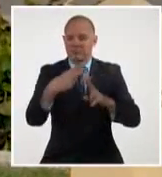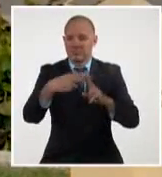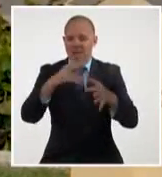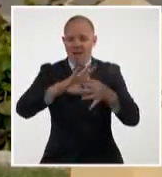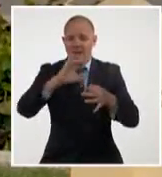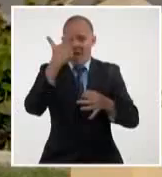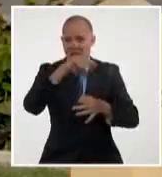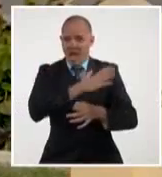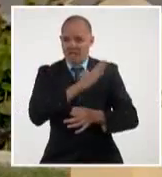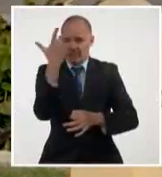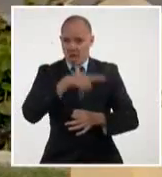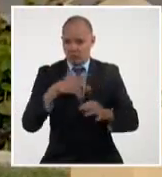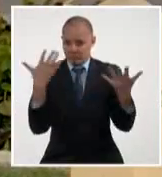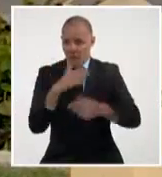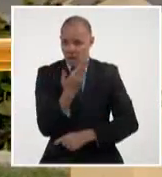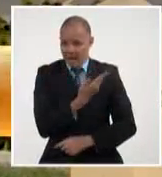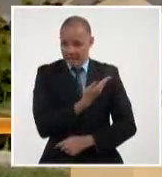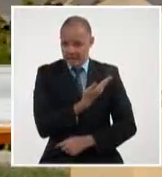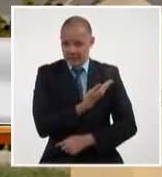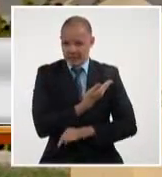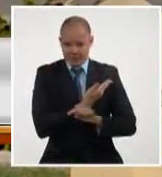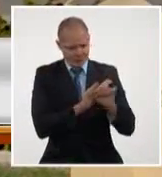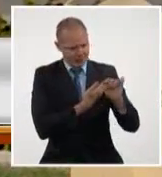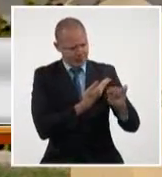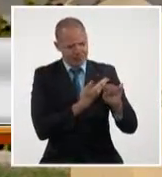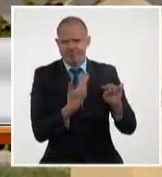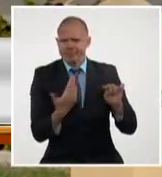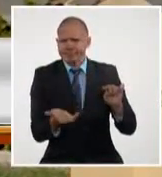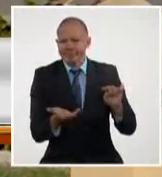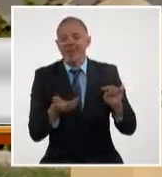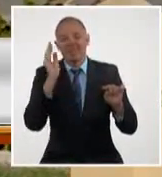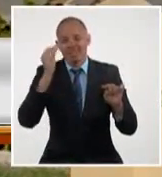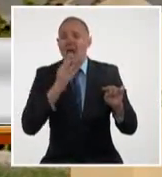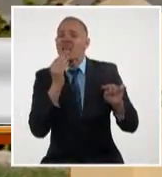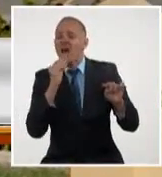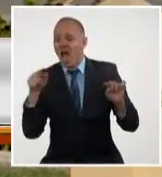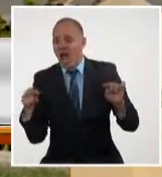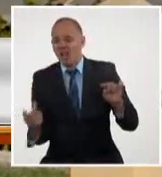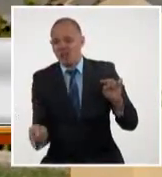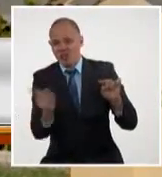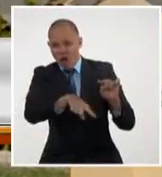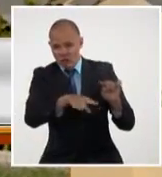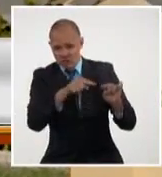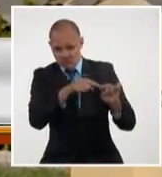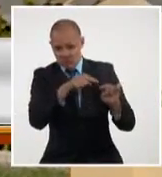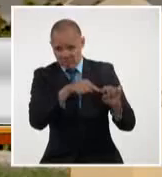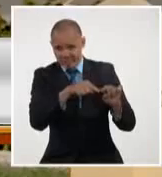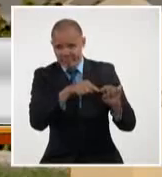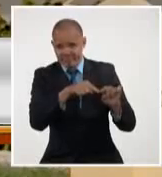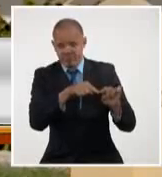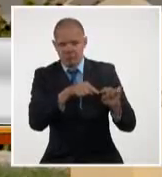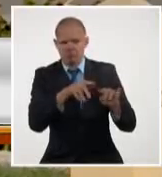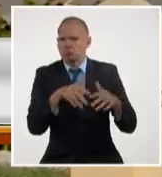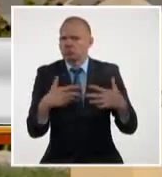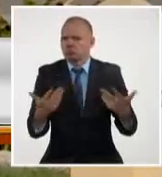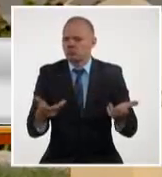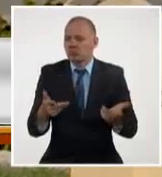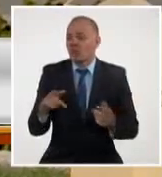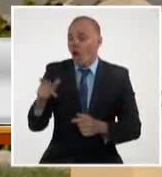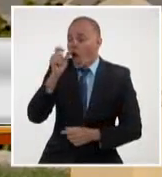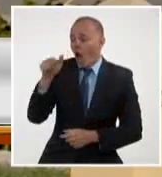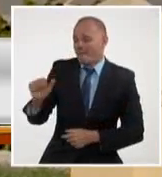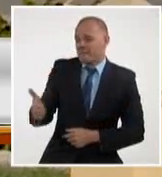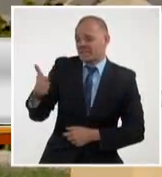región largamente asediada por intereses sionistas. Todo parece indicar que el régimen de Netanyahu no